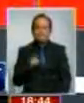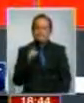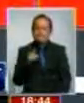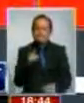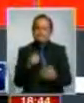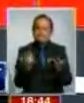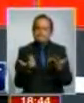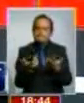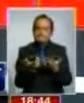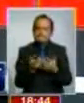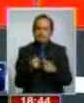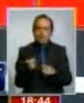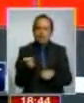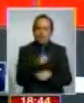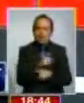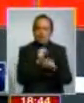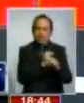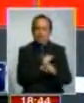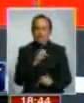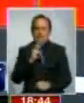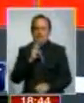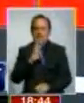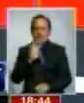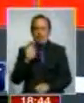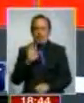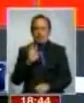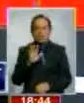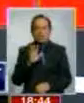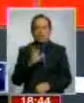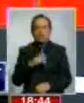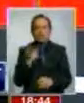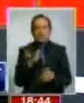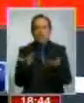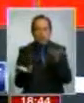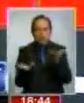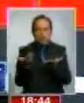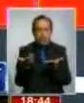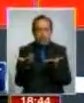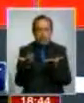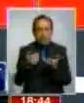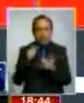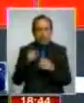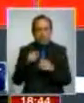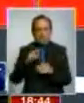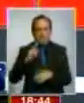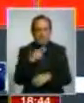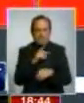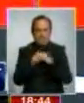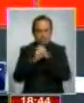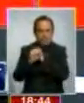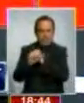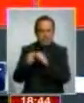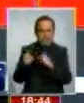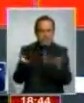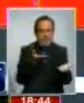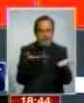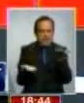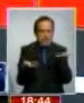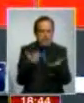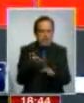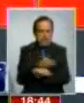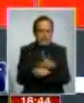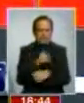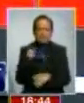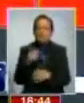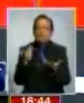recibió tan mala nota? 34% de aprobación en comparación al un poco más del 20% que tenía en la medición anterior.